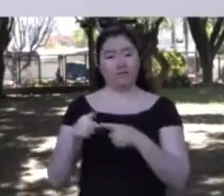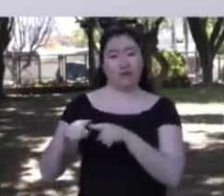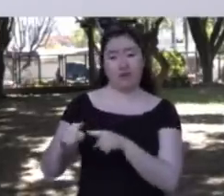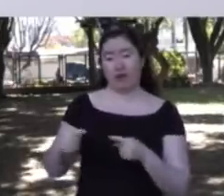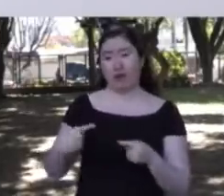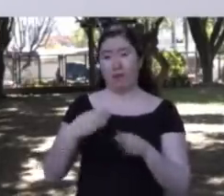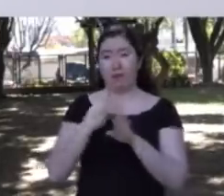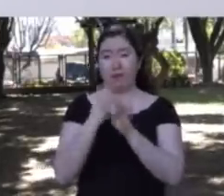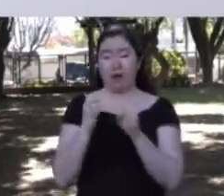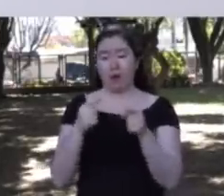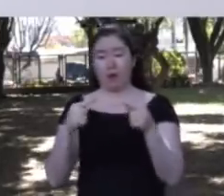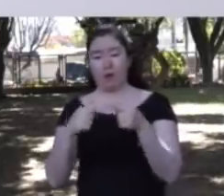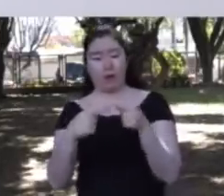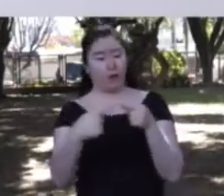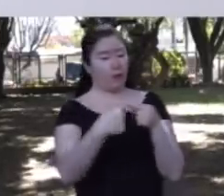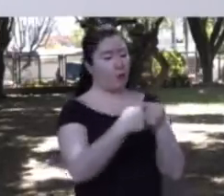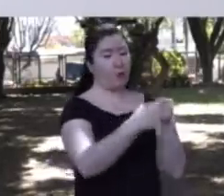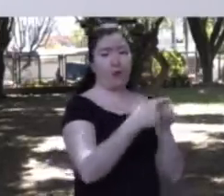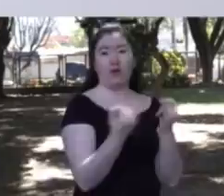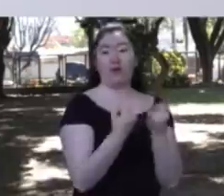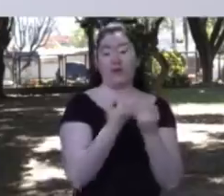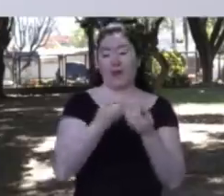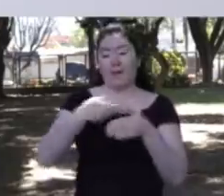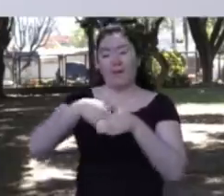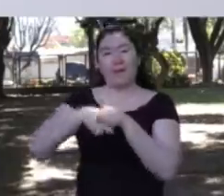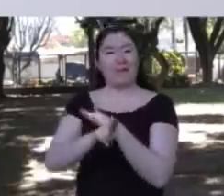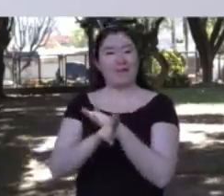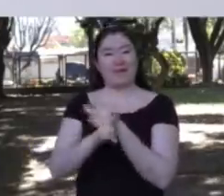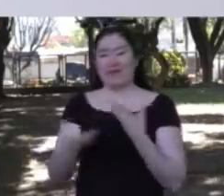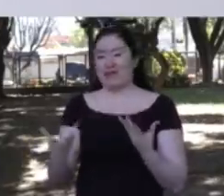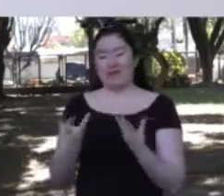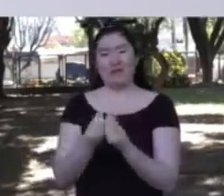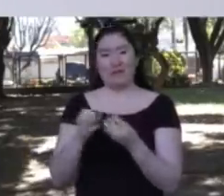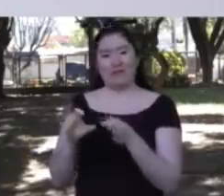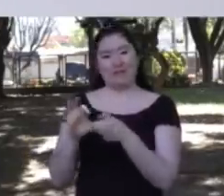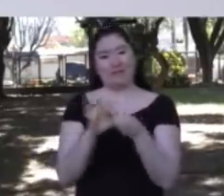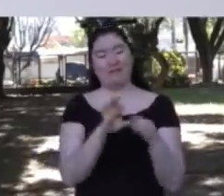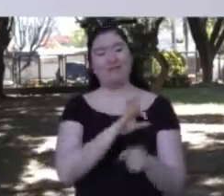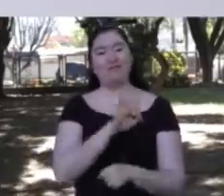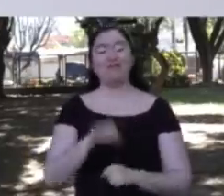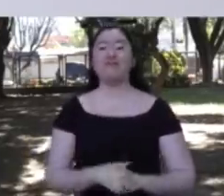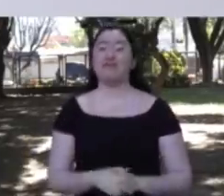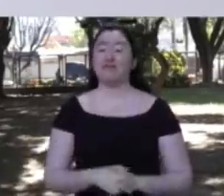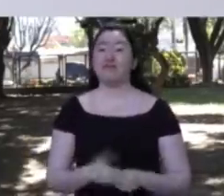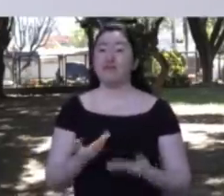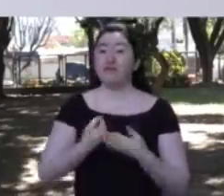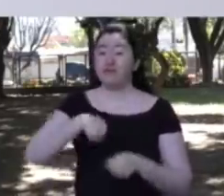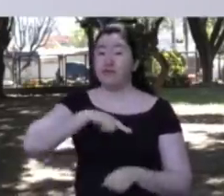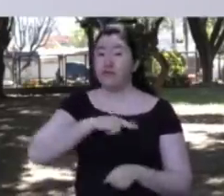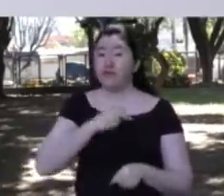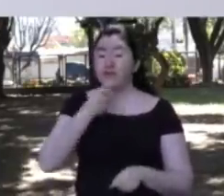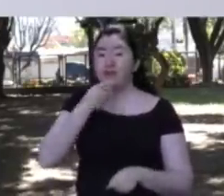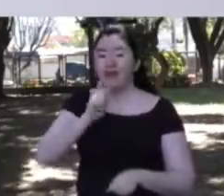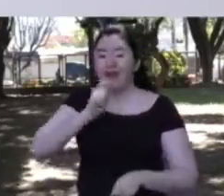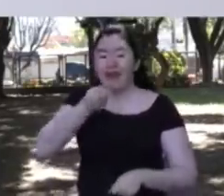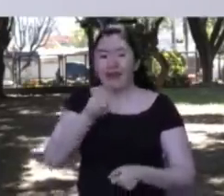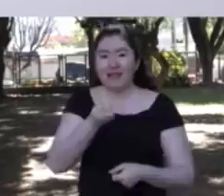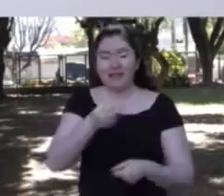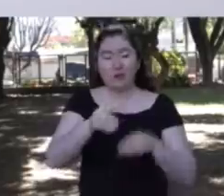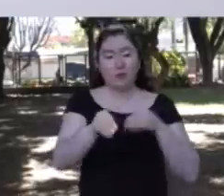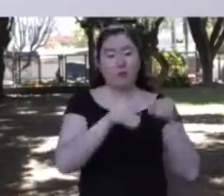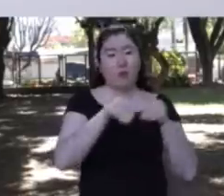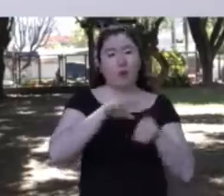de Metrobús y las líneas del metro de la Ciudad de México. A esto es a lo que llamamos movilidad